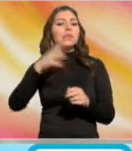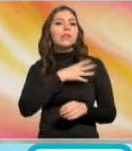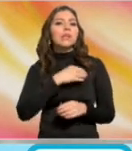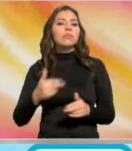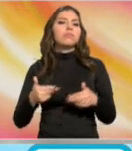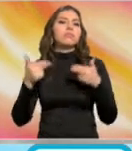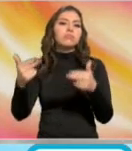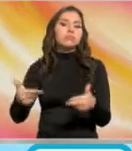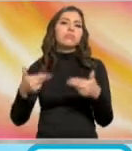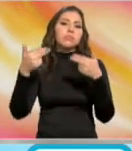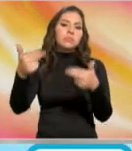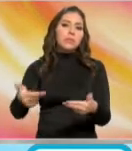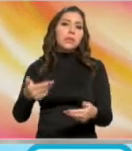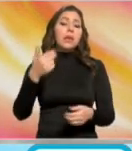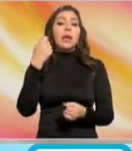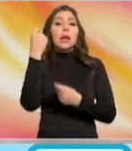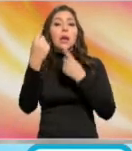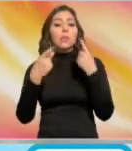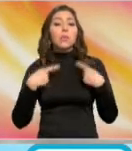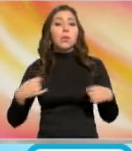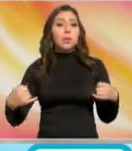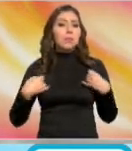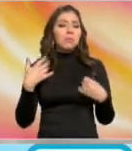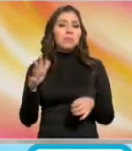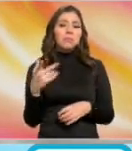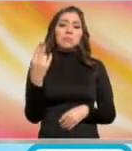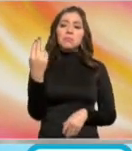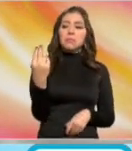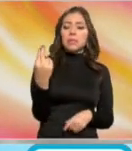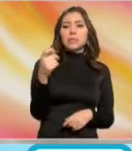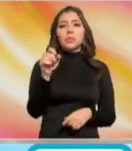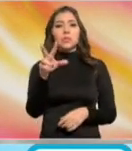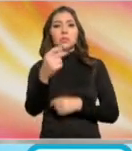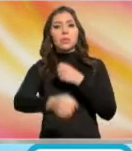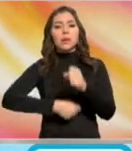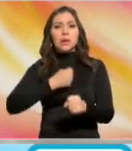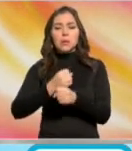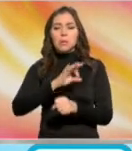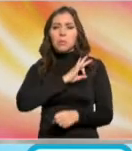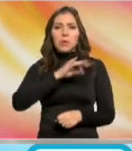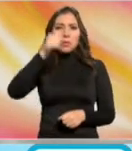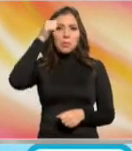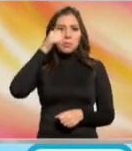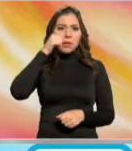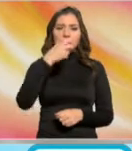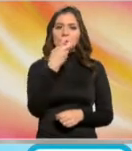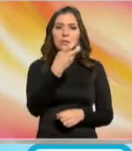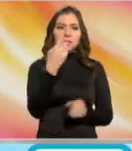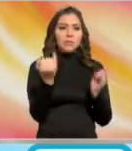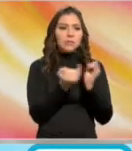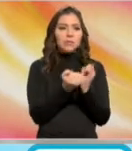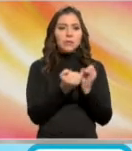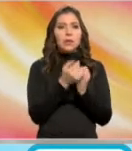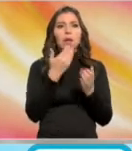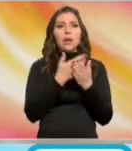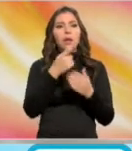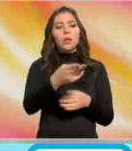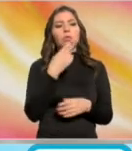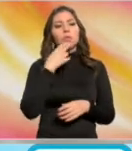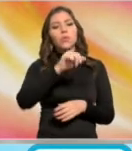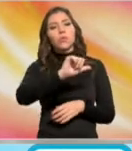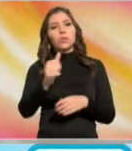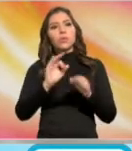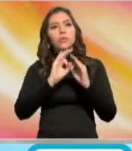presentar. Ok. Y hay gente muy joven, desde los 25, 28 años, que se puede operar con este tipo de cirugía. Ahí se utiliza otra